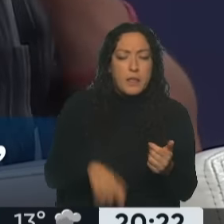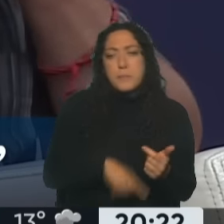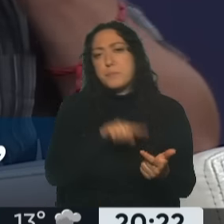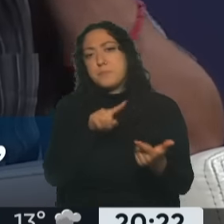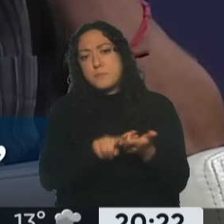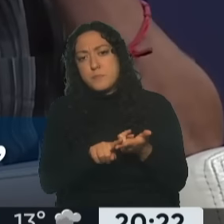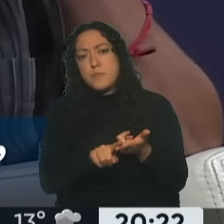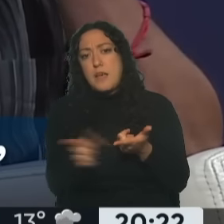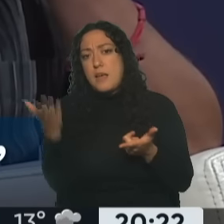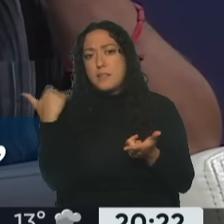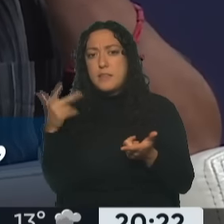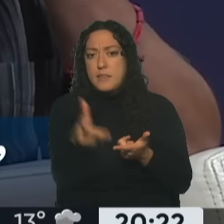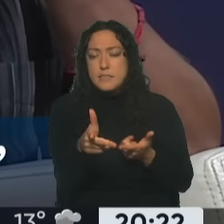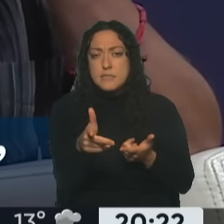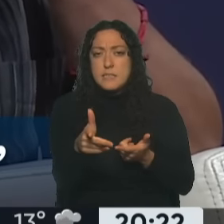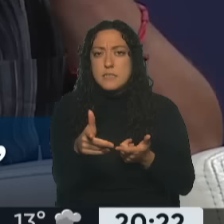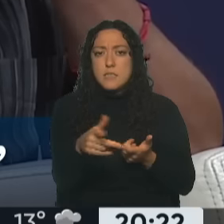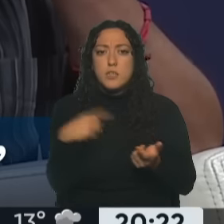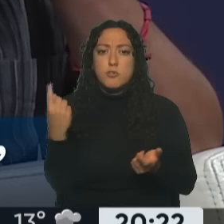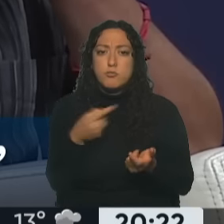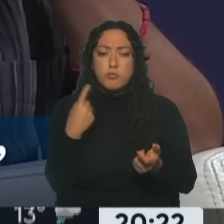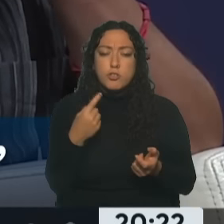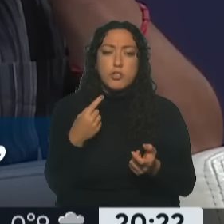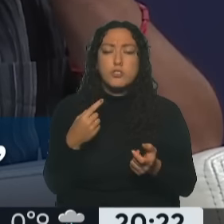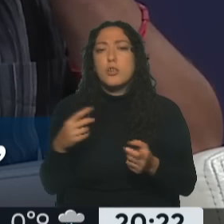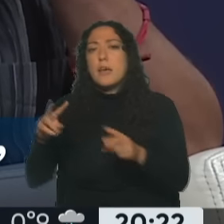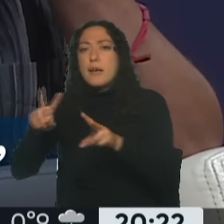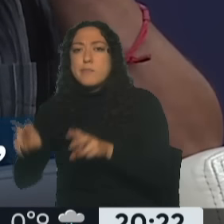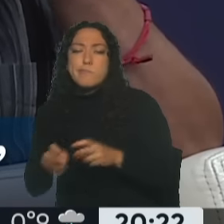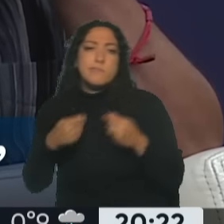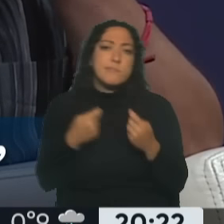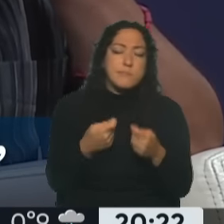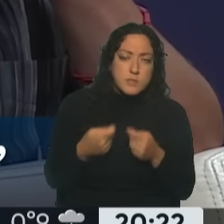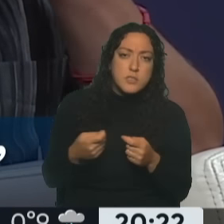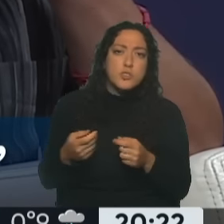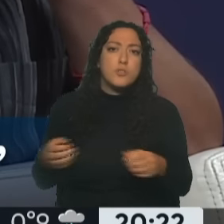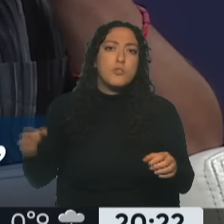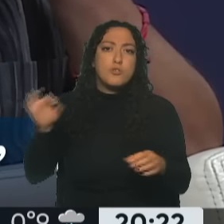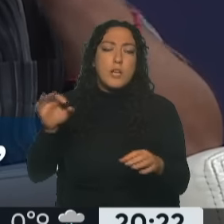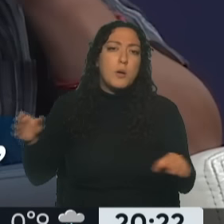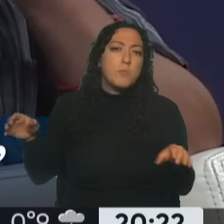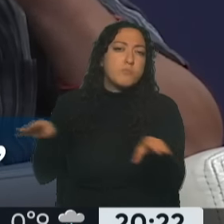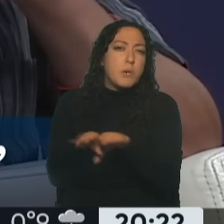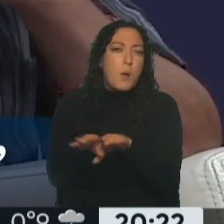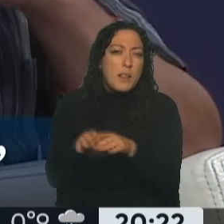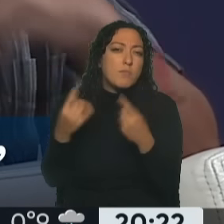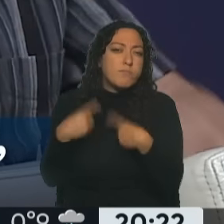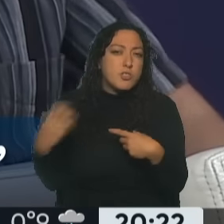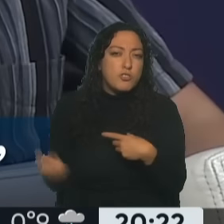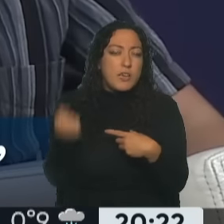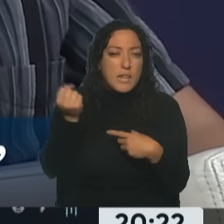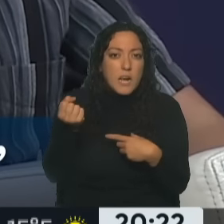recién de que hay que cumplir Igualmente con las metas del déficit fiscal Bueno si nos puede ejemplificar en en esto qué